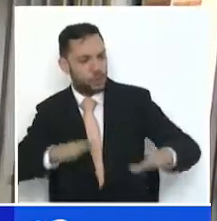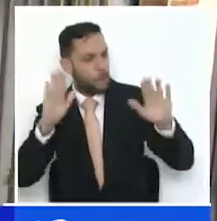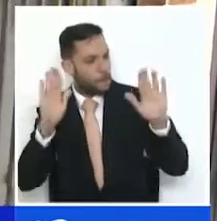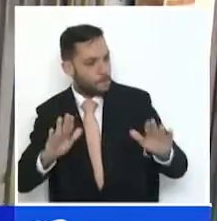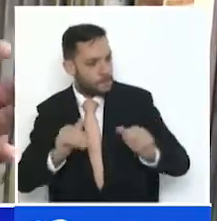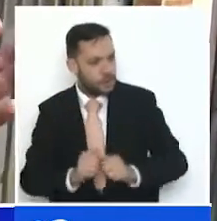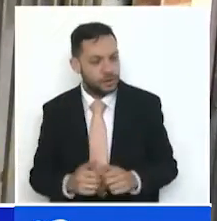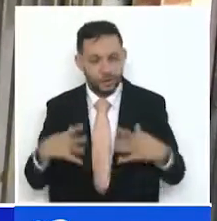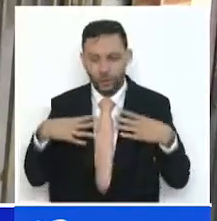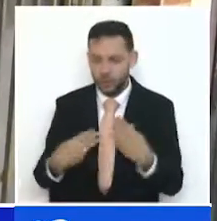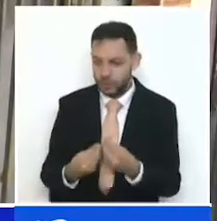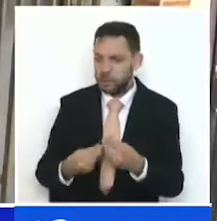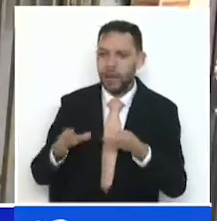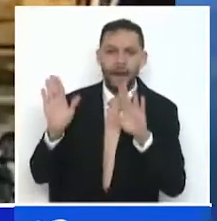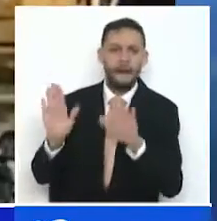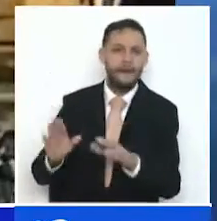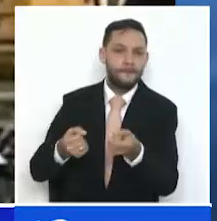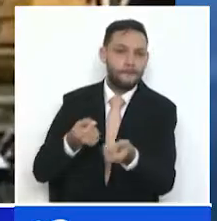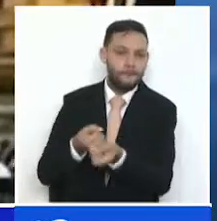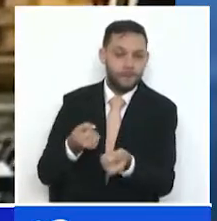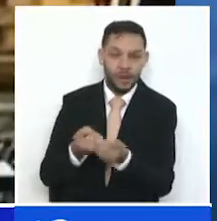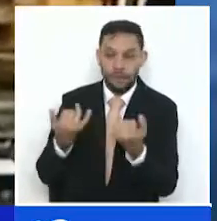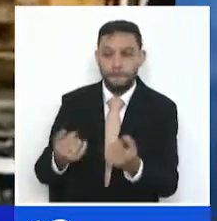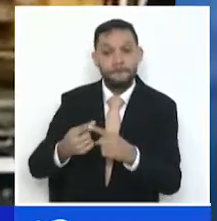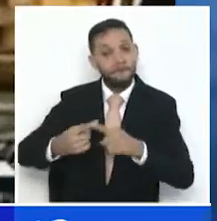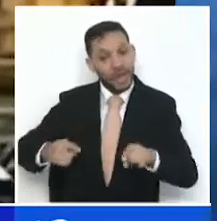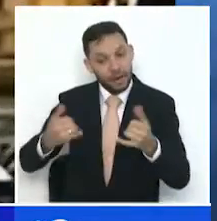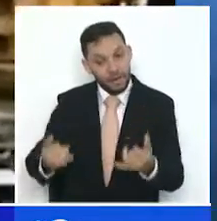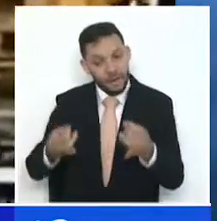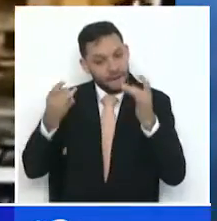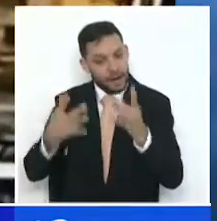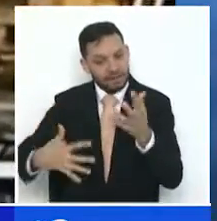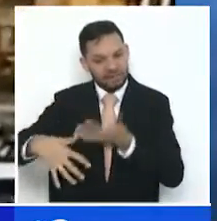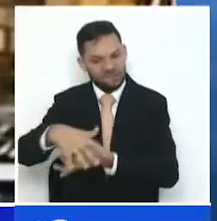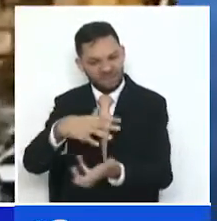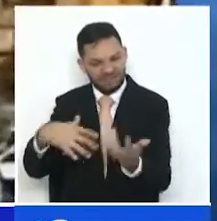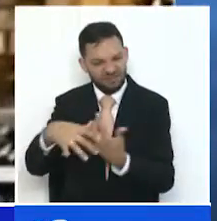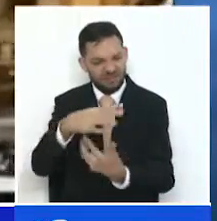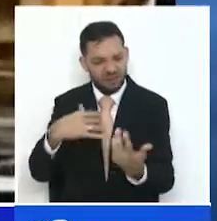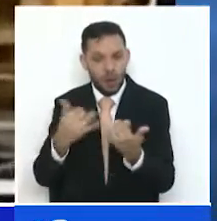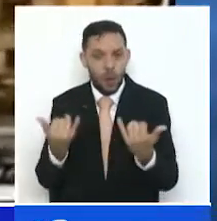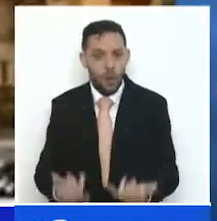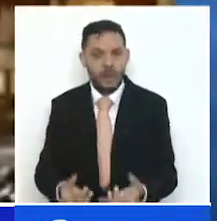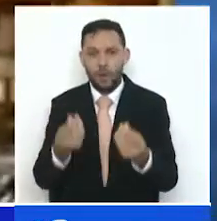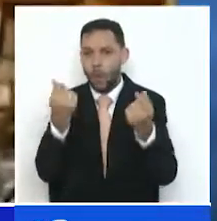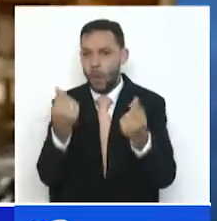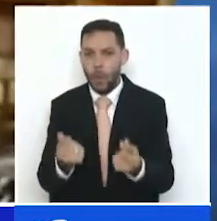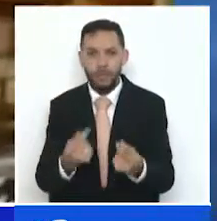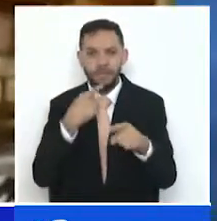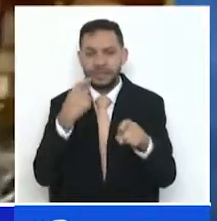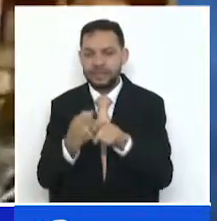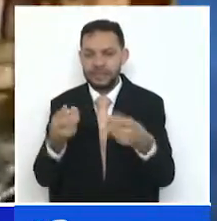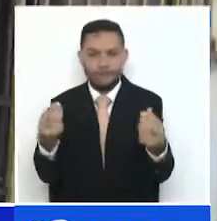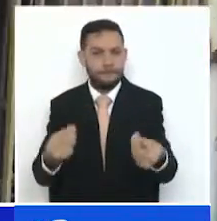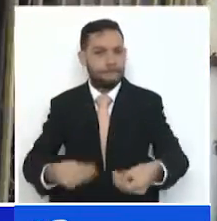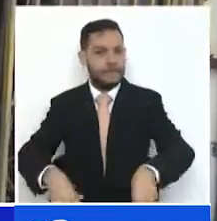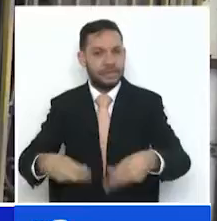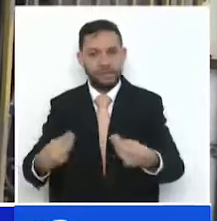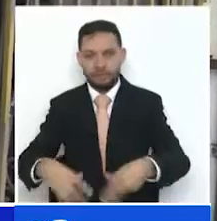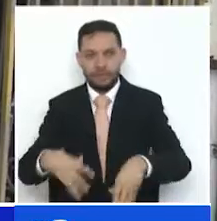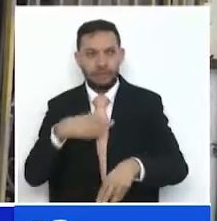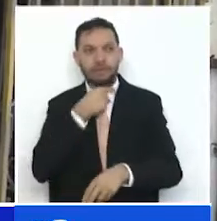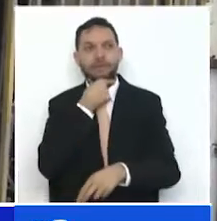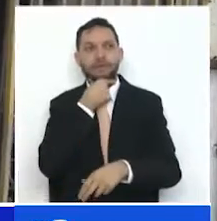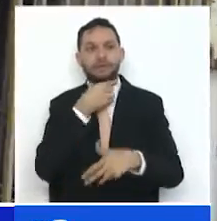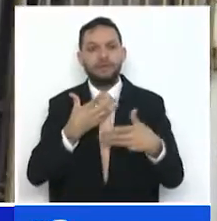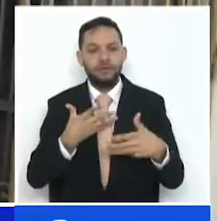realidad no suceda lo que está sucediendo. Aunque señalaron que se están viendo perjudicados por los enfrentamientos. Estamos algo